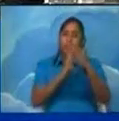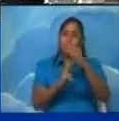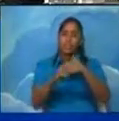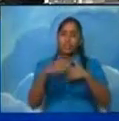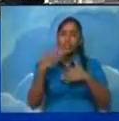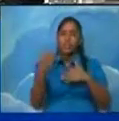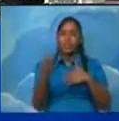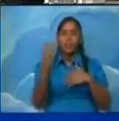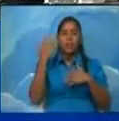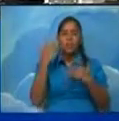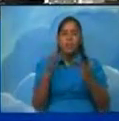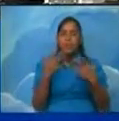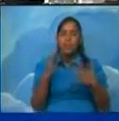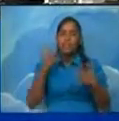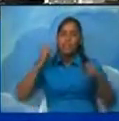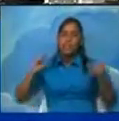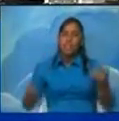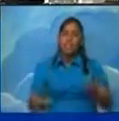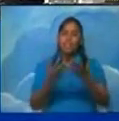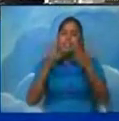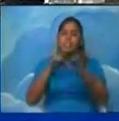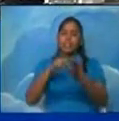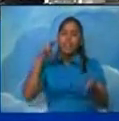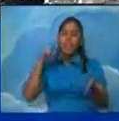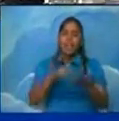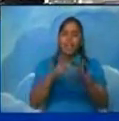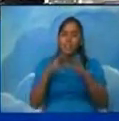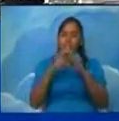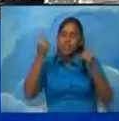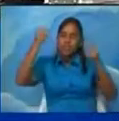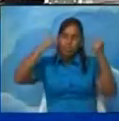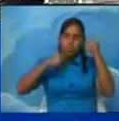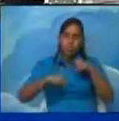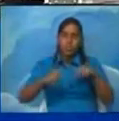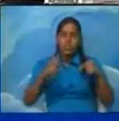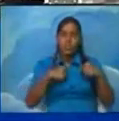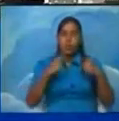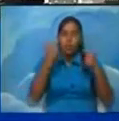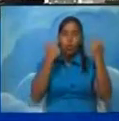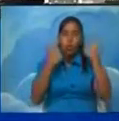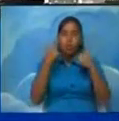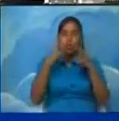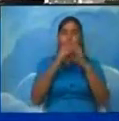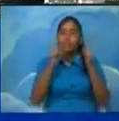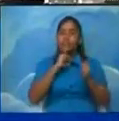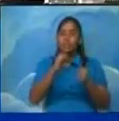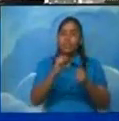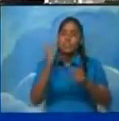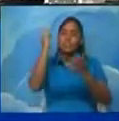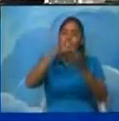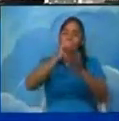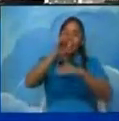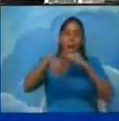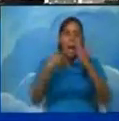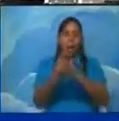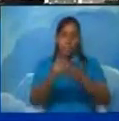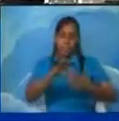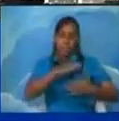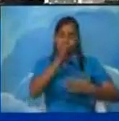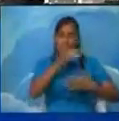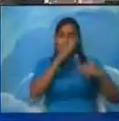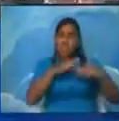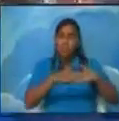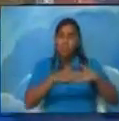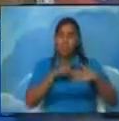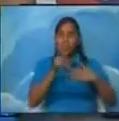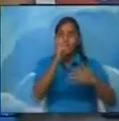que parece que saltan del papel y se le meten a uno por los ojos y llegan hasta el alma, esos